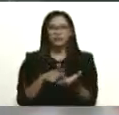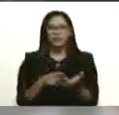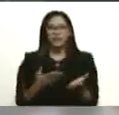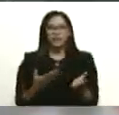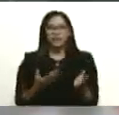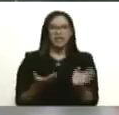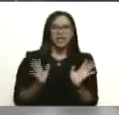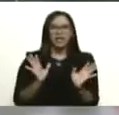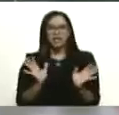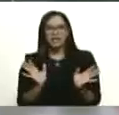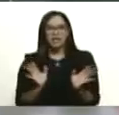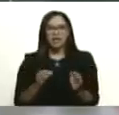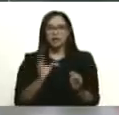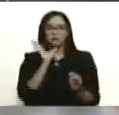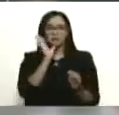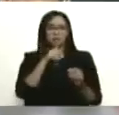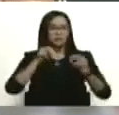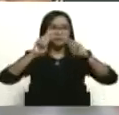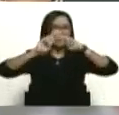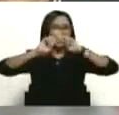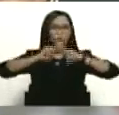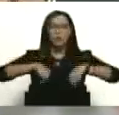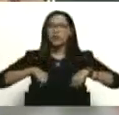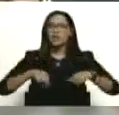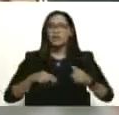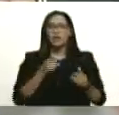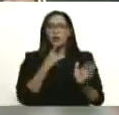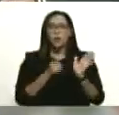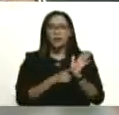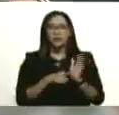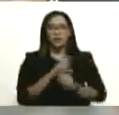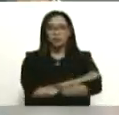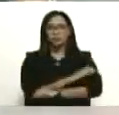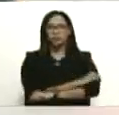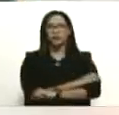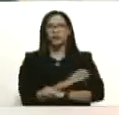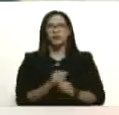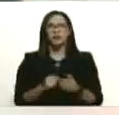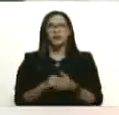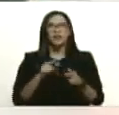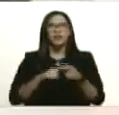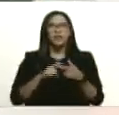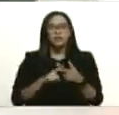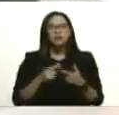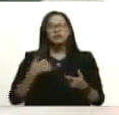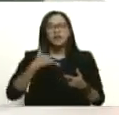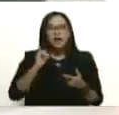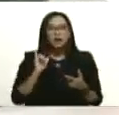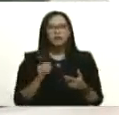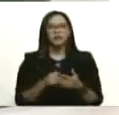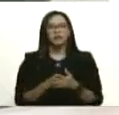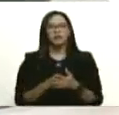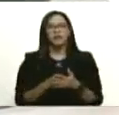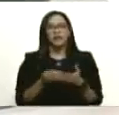era una nulidad absoluta, digamos, en términos políticos, la oposición. Entonces, ciertamente ha habido